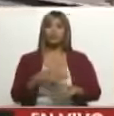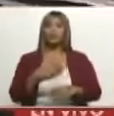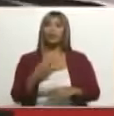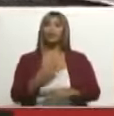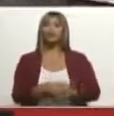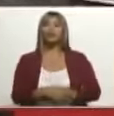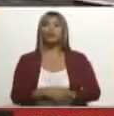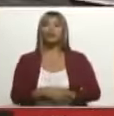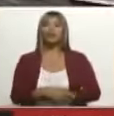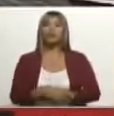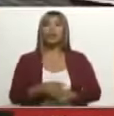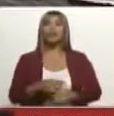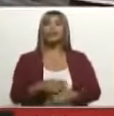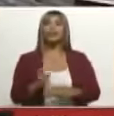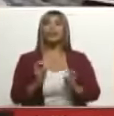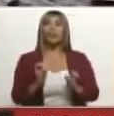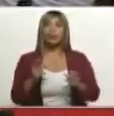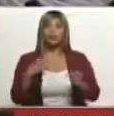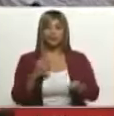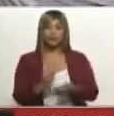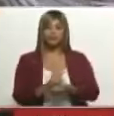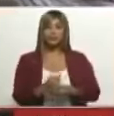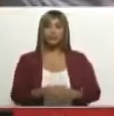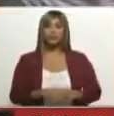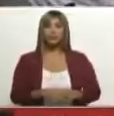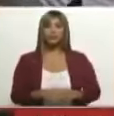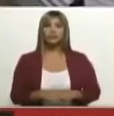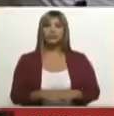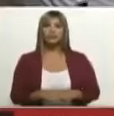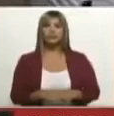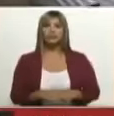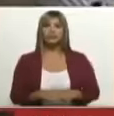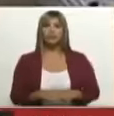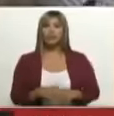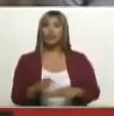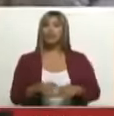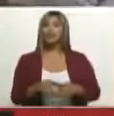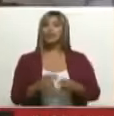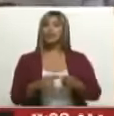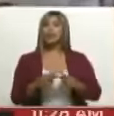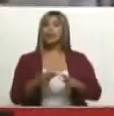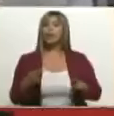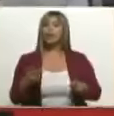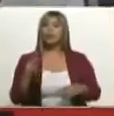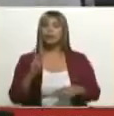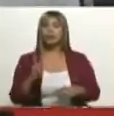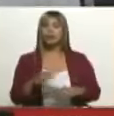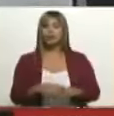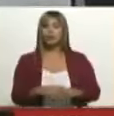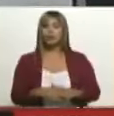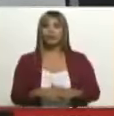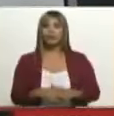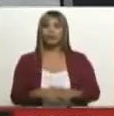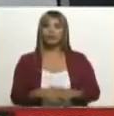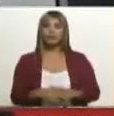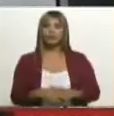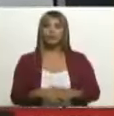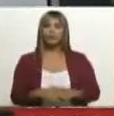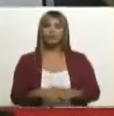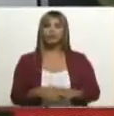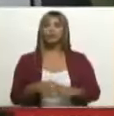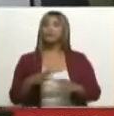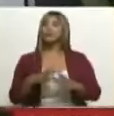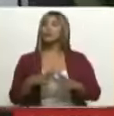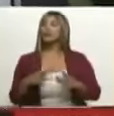utilizar el tema carcelario, bueno, para afectar la paz de la República. Eso aquí no va a ocurrir más. Vamos con